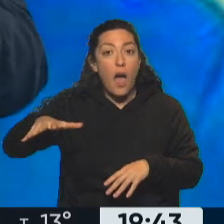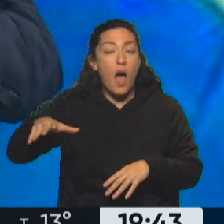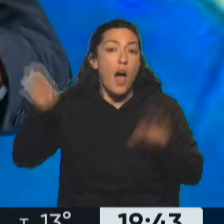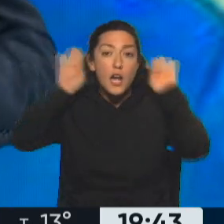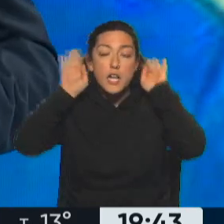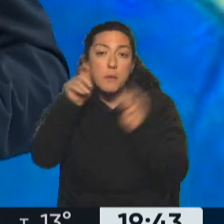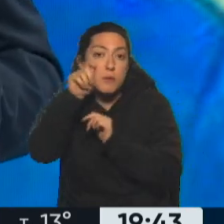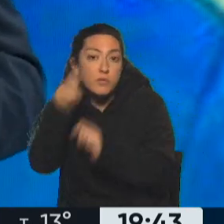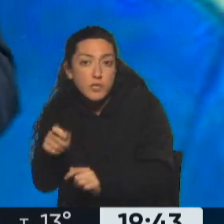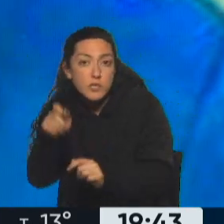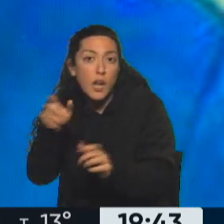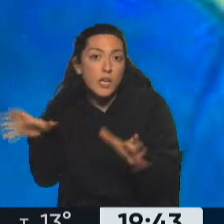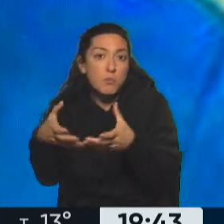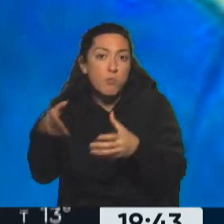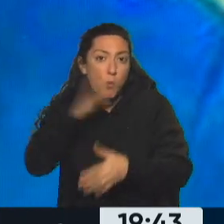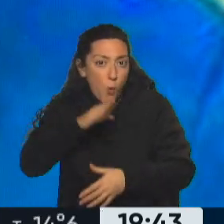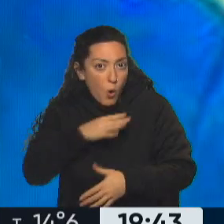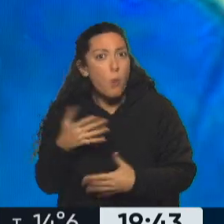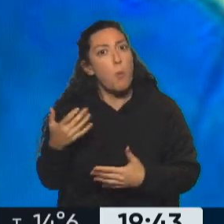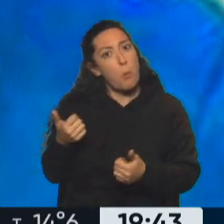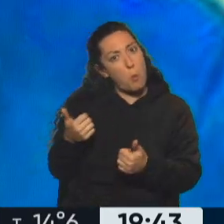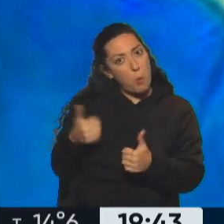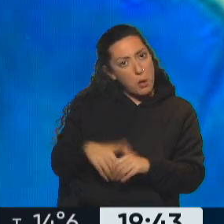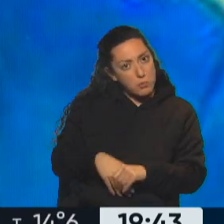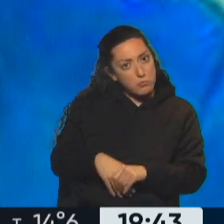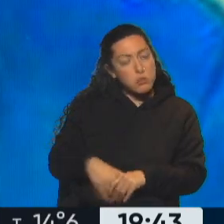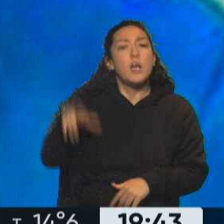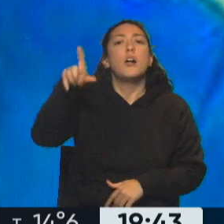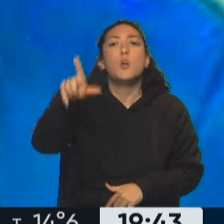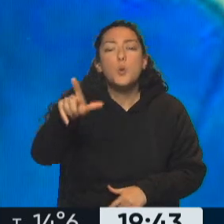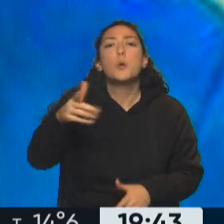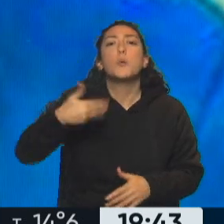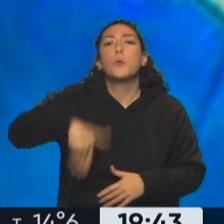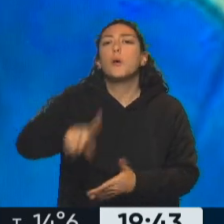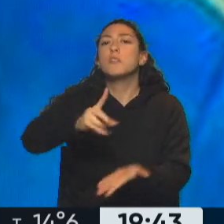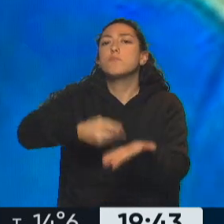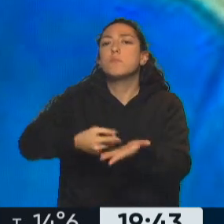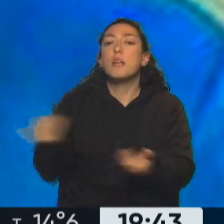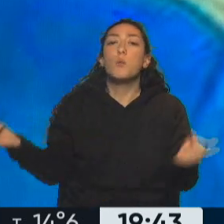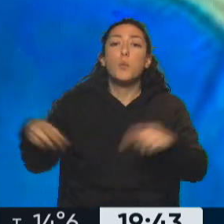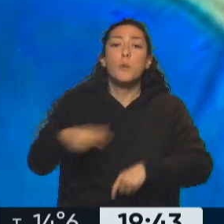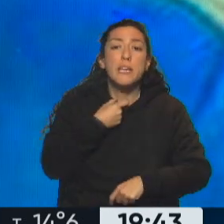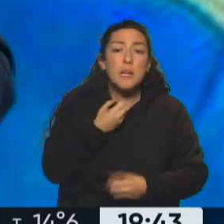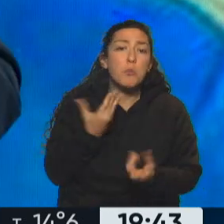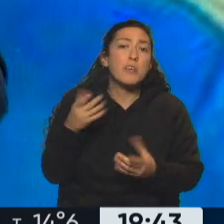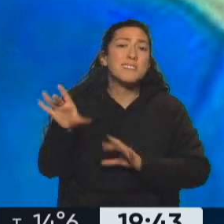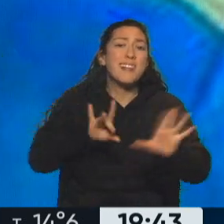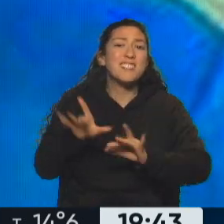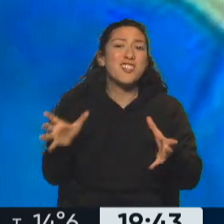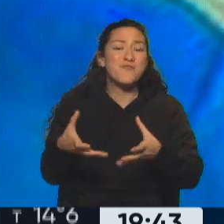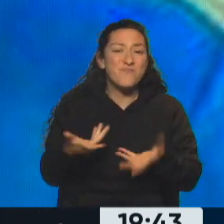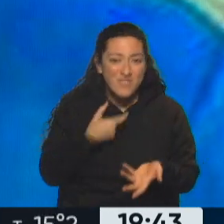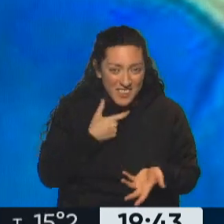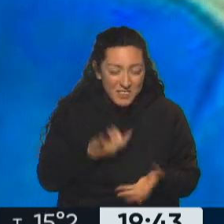y a los muchachas de Boca. Ah, mira qué bueno. Bueno, el lunes ¿para qué lo quiere? Va a haber una definición. No, él quiere volver porque quiere volver a la selección. ¿Sabes que el